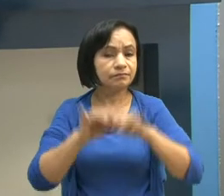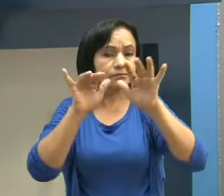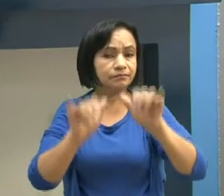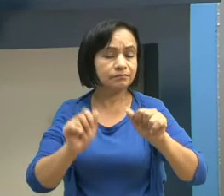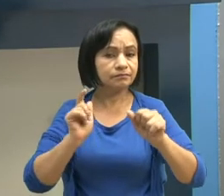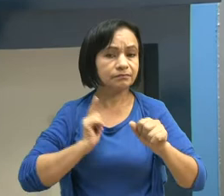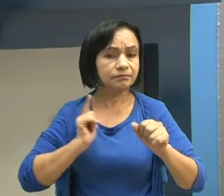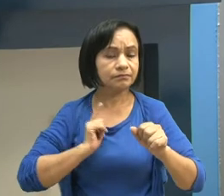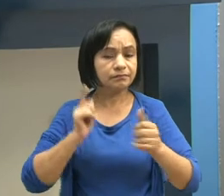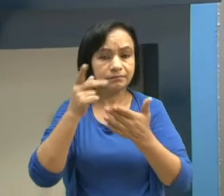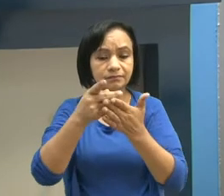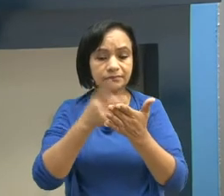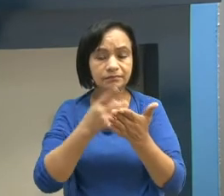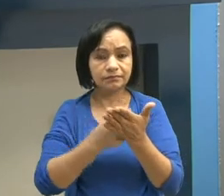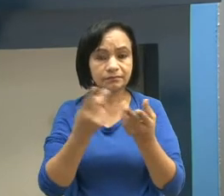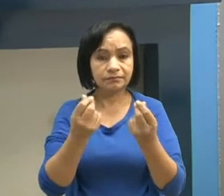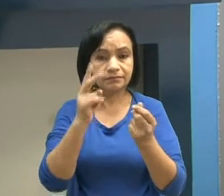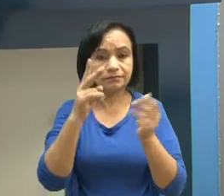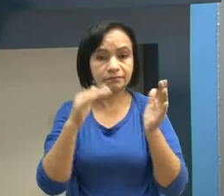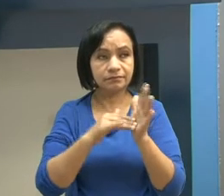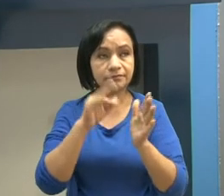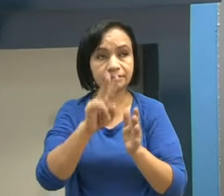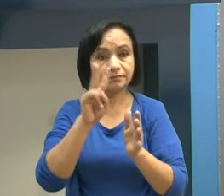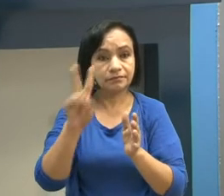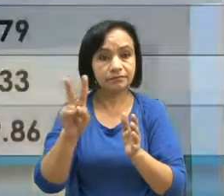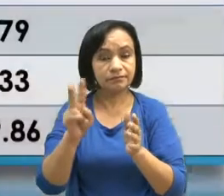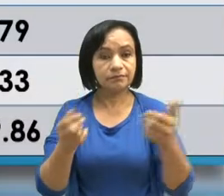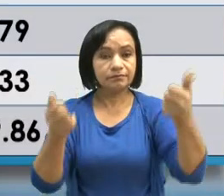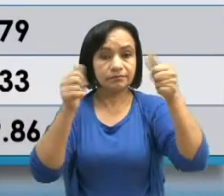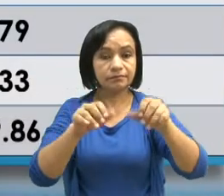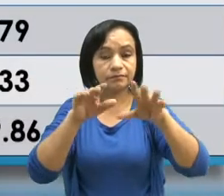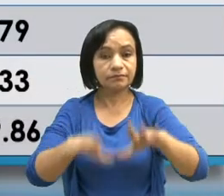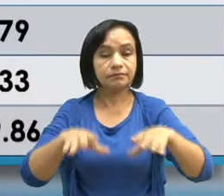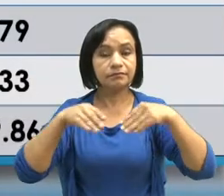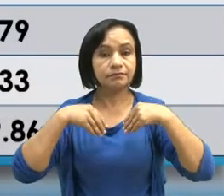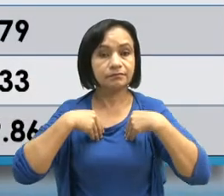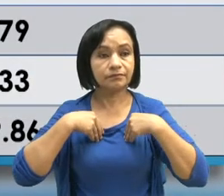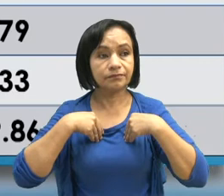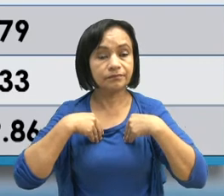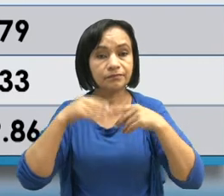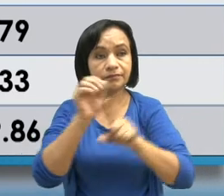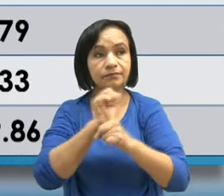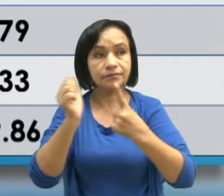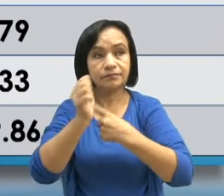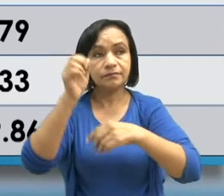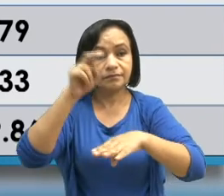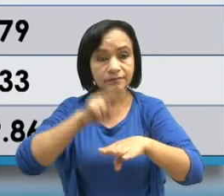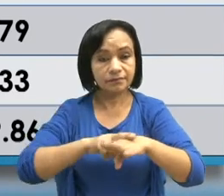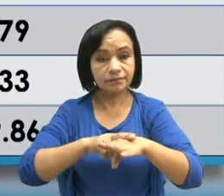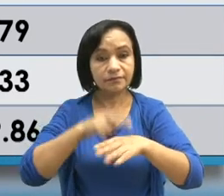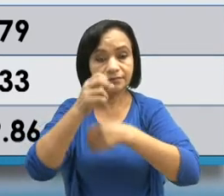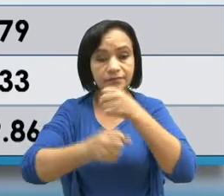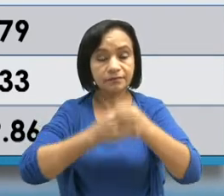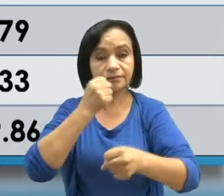tenemos nuestro presupuesto aprobado en el 2022, ¿verdad? Que fue aprobado por la Asamblea Nacional. Este